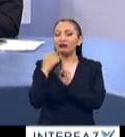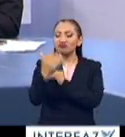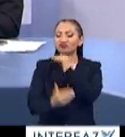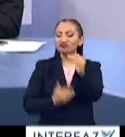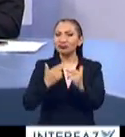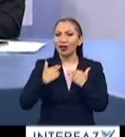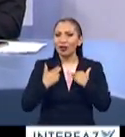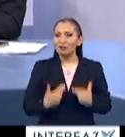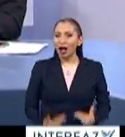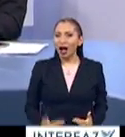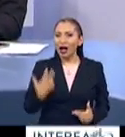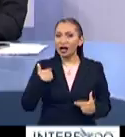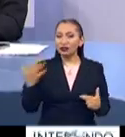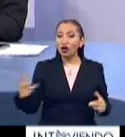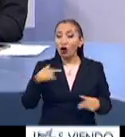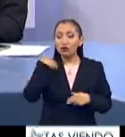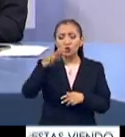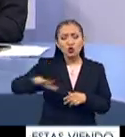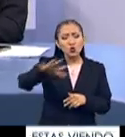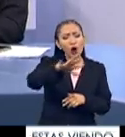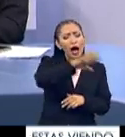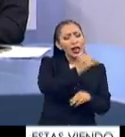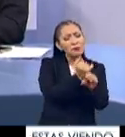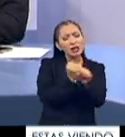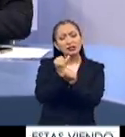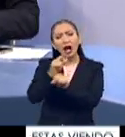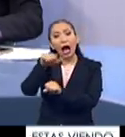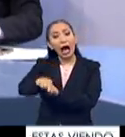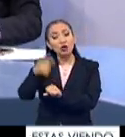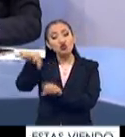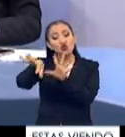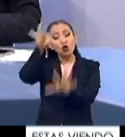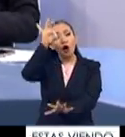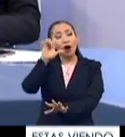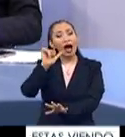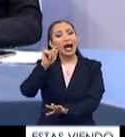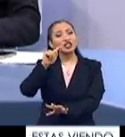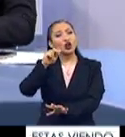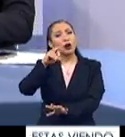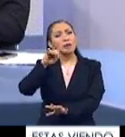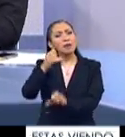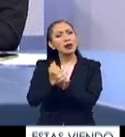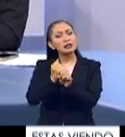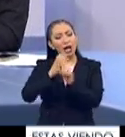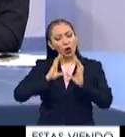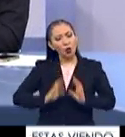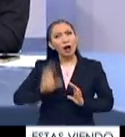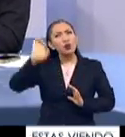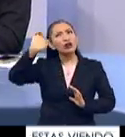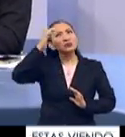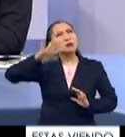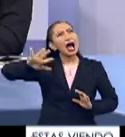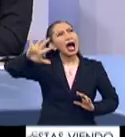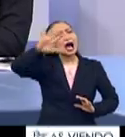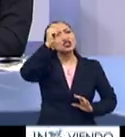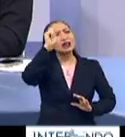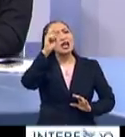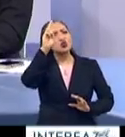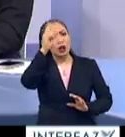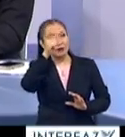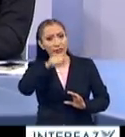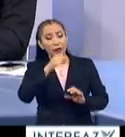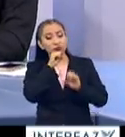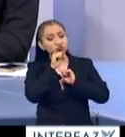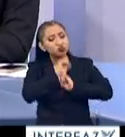evolución humana. Dentro de sus múltiples áreas de estudio se encuentra la astronomía, una disciplina que investiga los cuerpos celestes del universo.